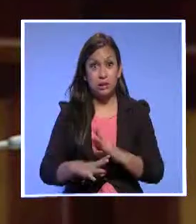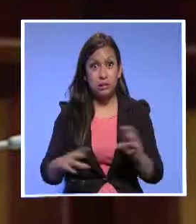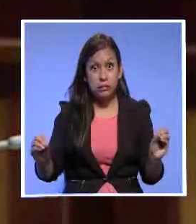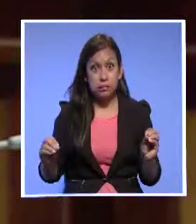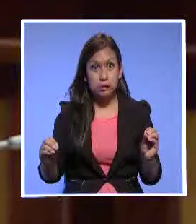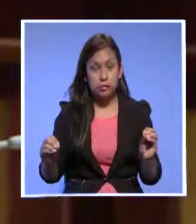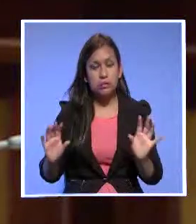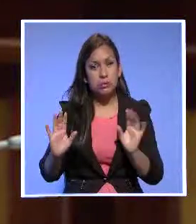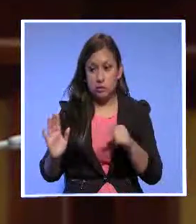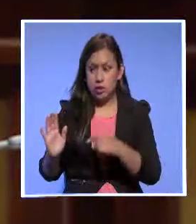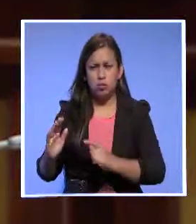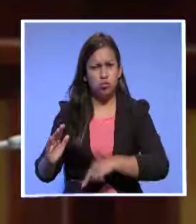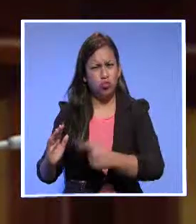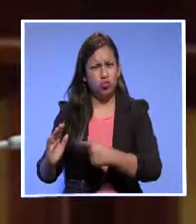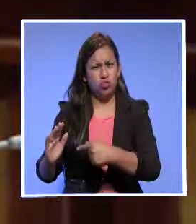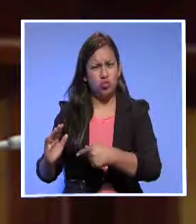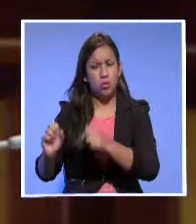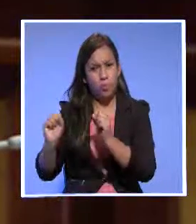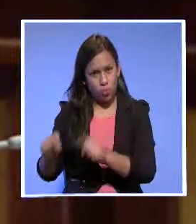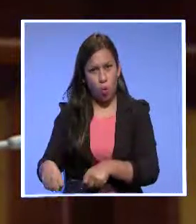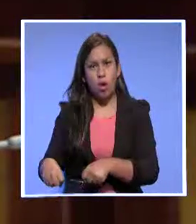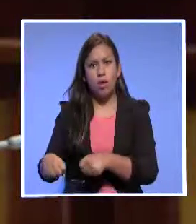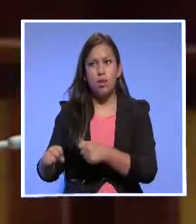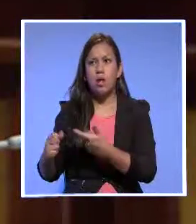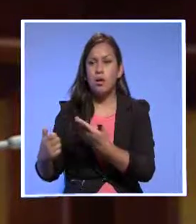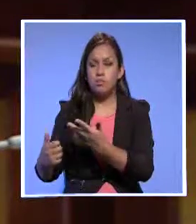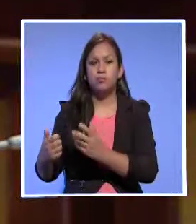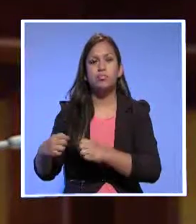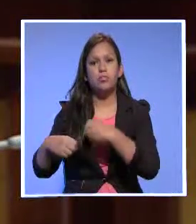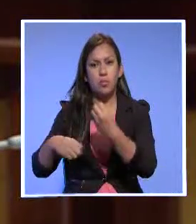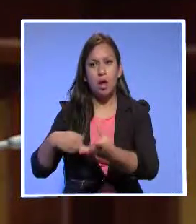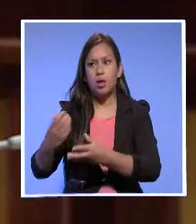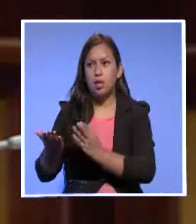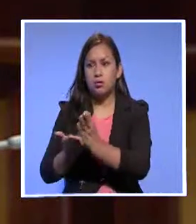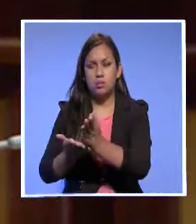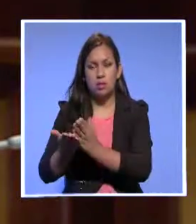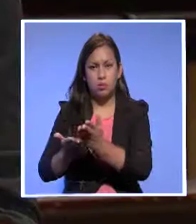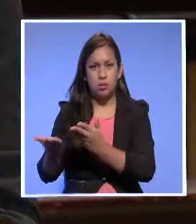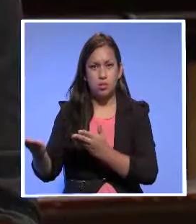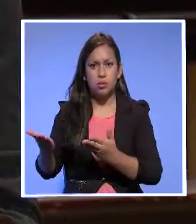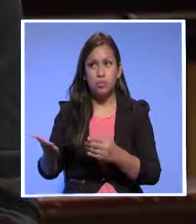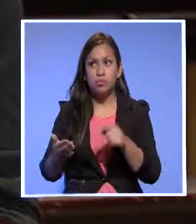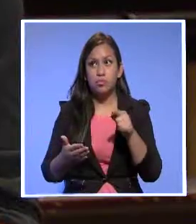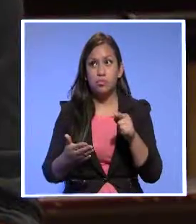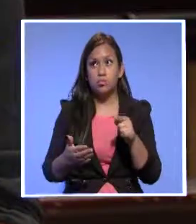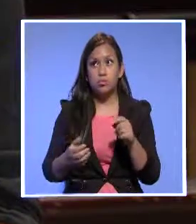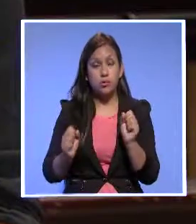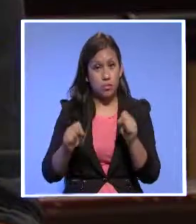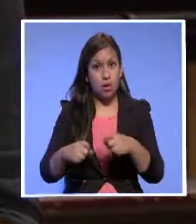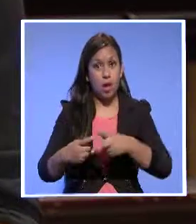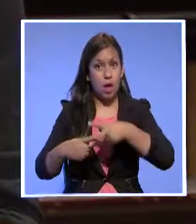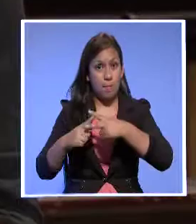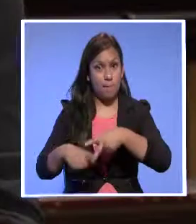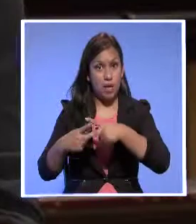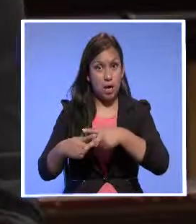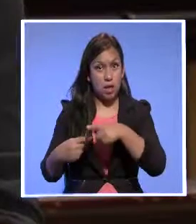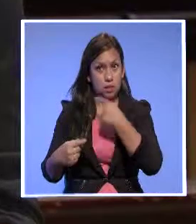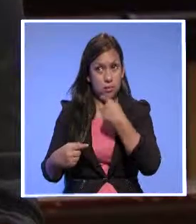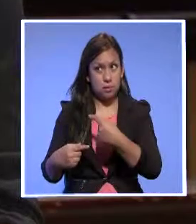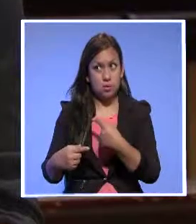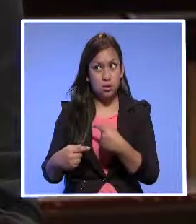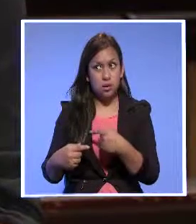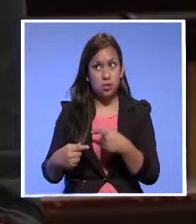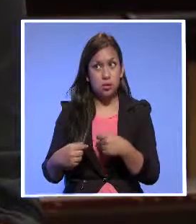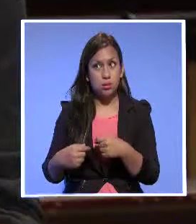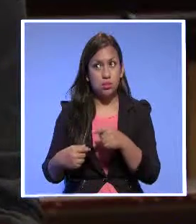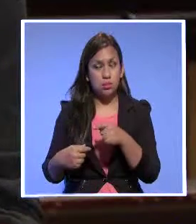través de generadores producir permanentemente el servicio lo que tiene que ver con esta intervención electro mecánica que señalábamos en la presentación